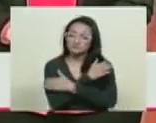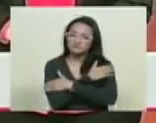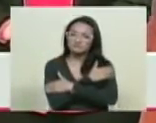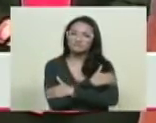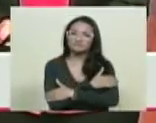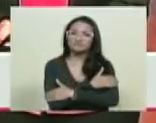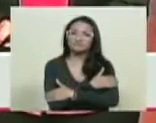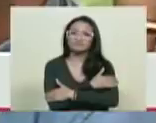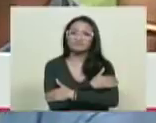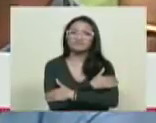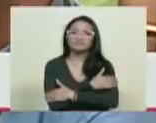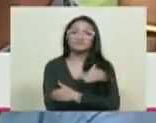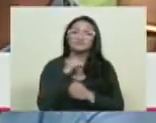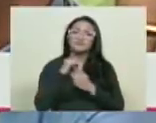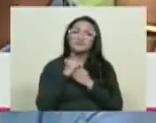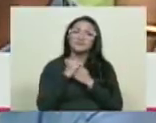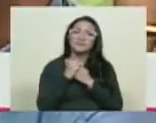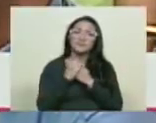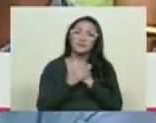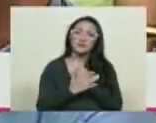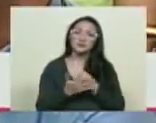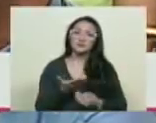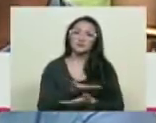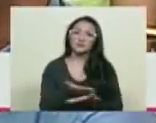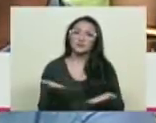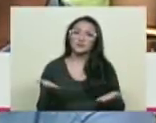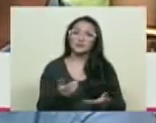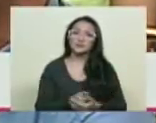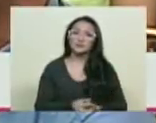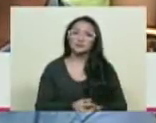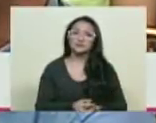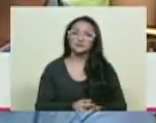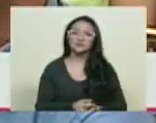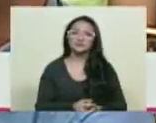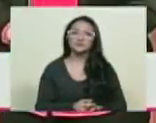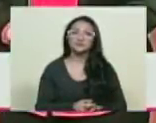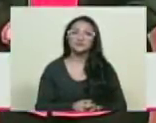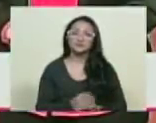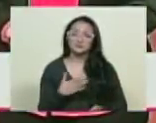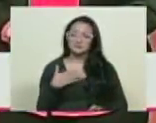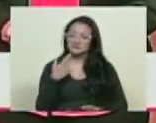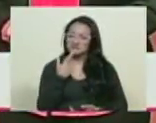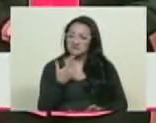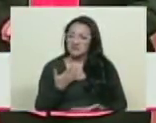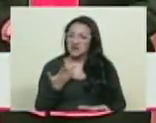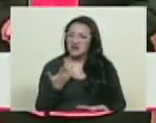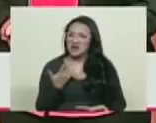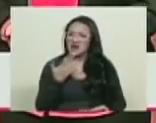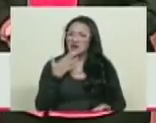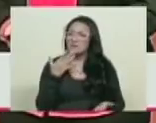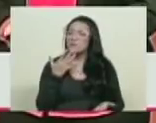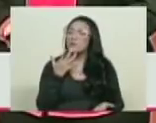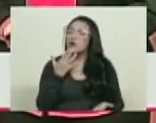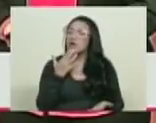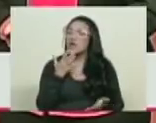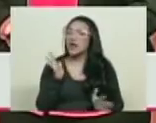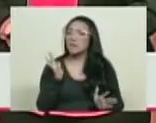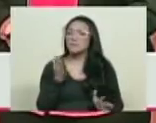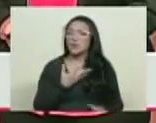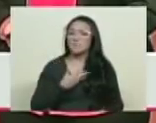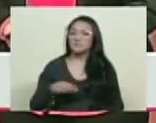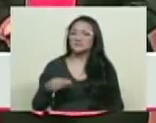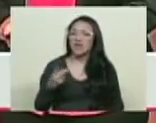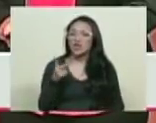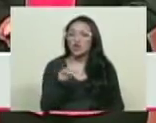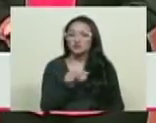respetos cariños qué pasaría si en venezuela en una elección presidencial pasarán dos